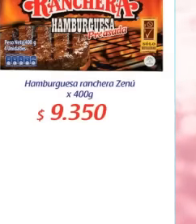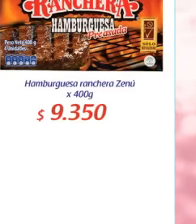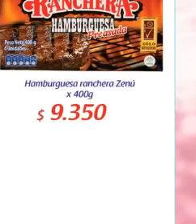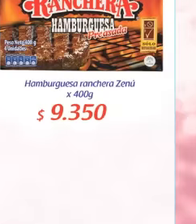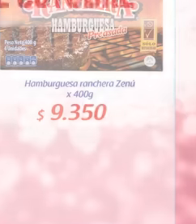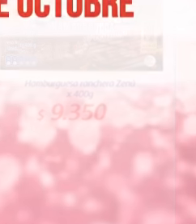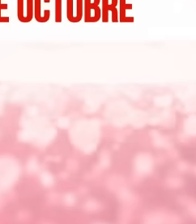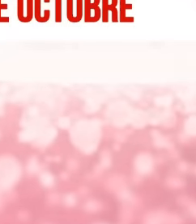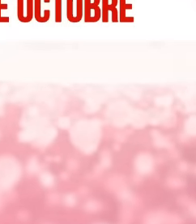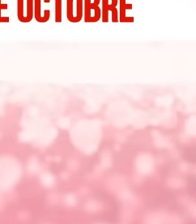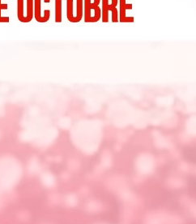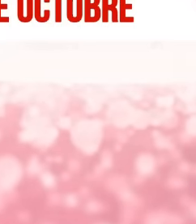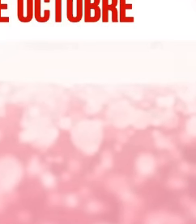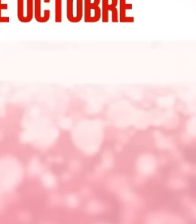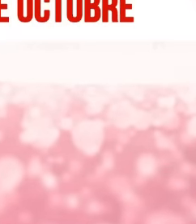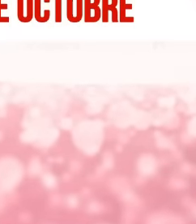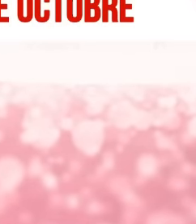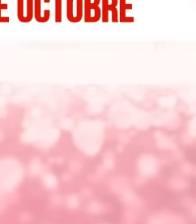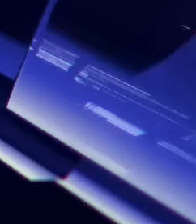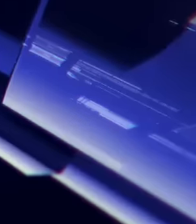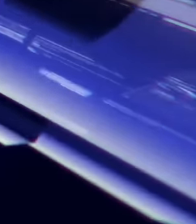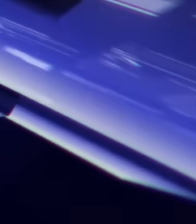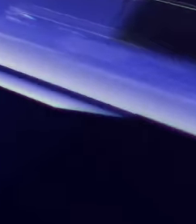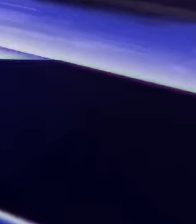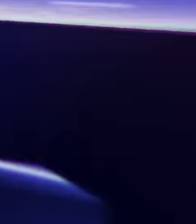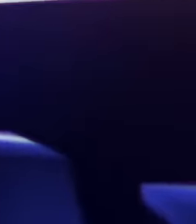más, más por menos.